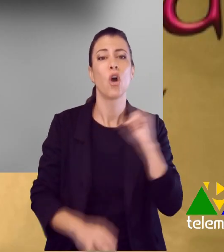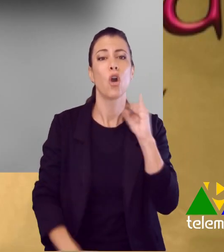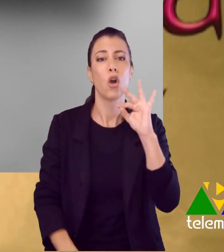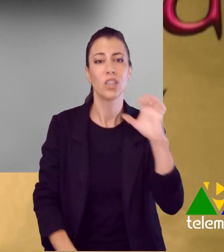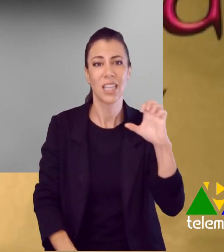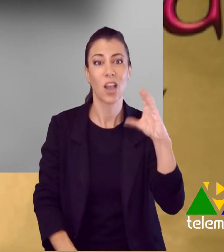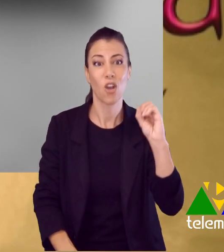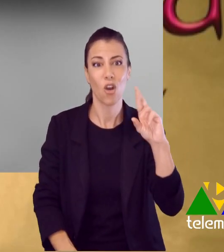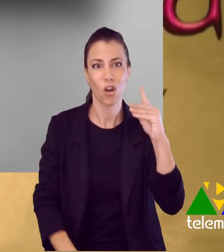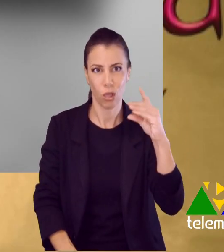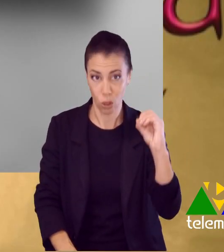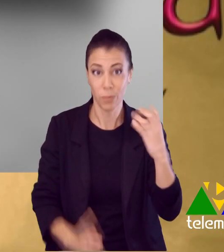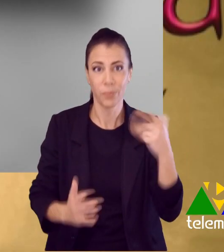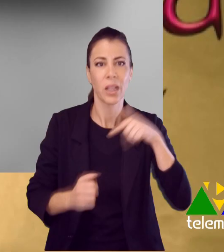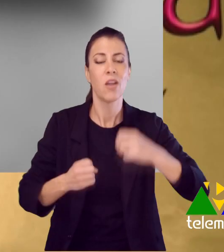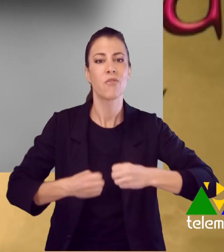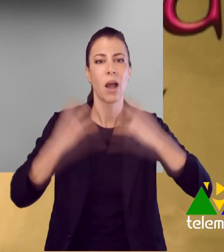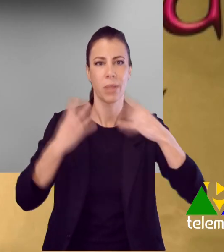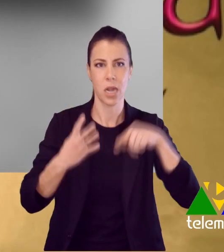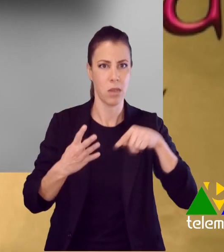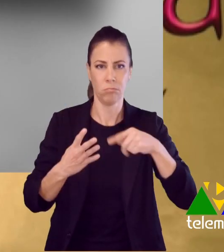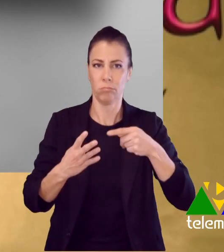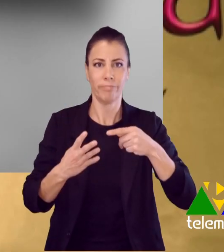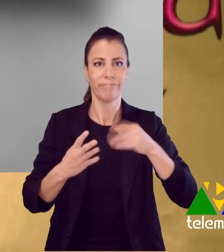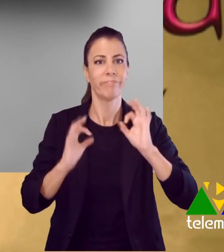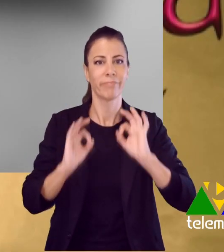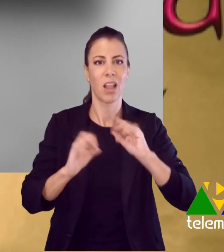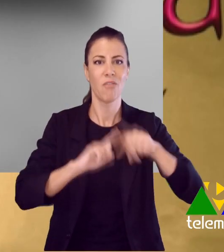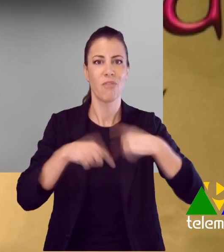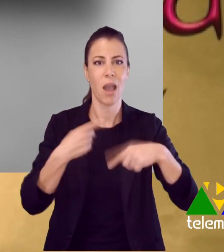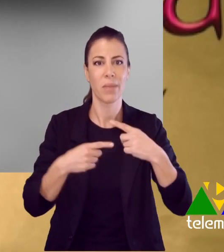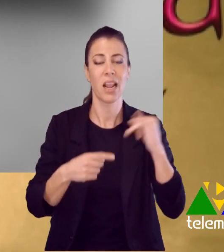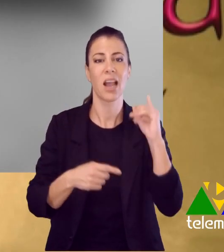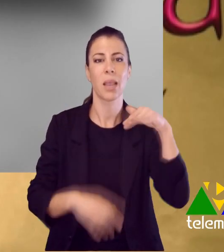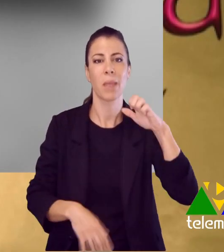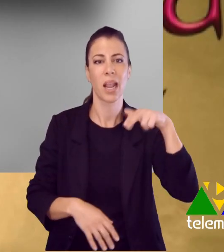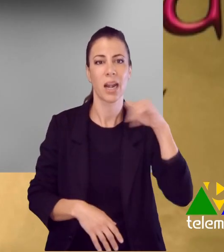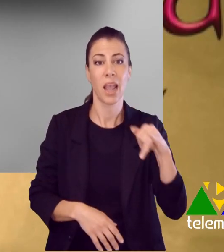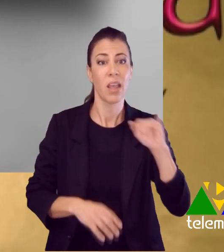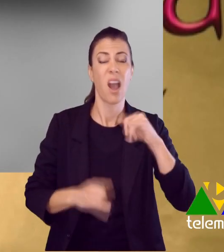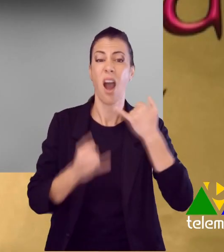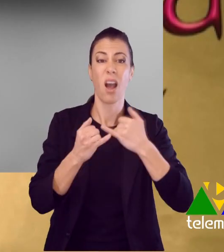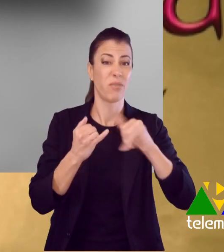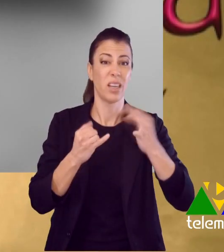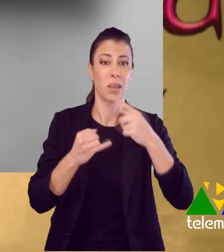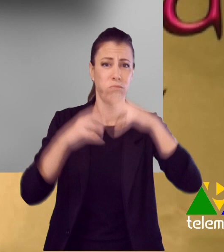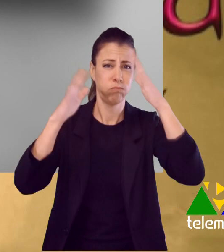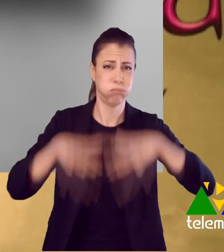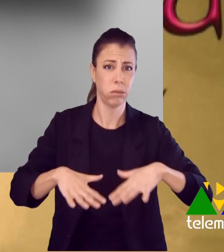Este edificio fue un gran edificio de la familia Jiménez Caballero. La lástima es que se derribó para construir un bloque de pisos, pero fue un gran